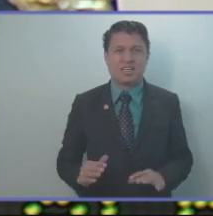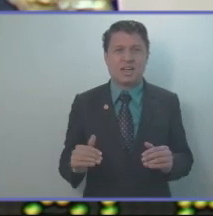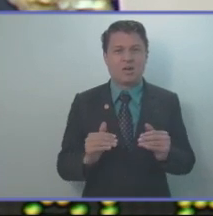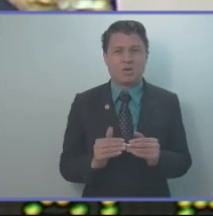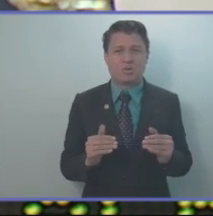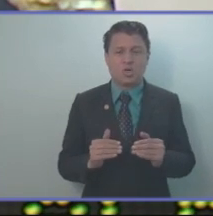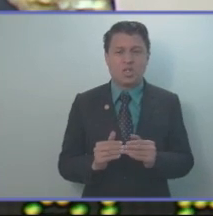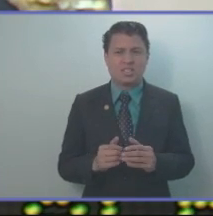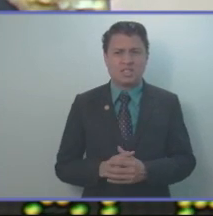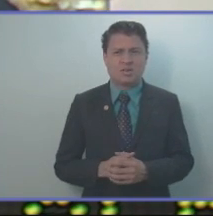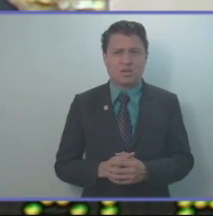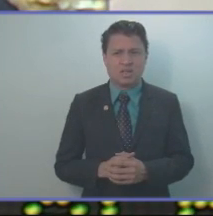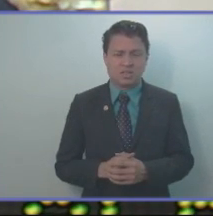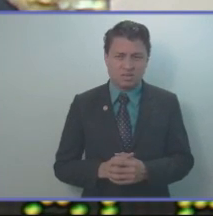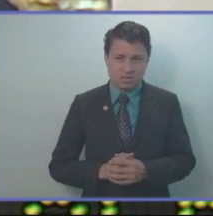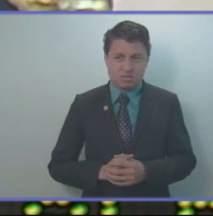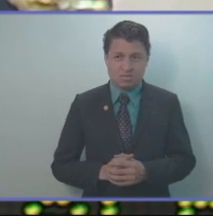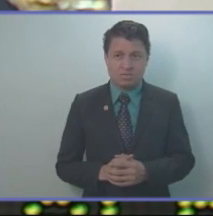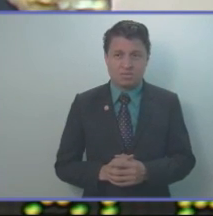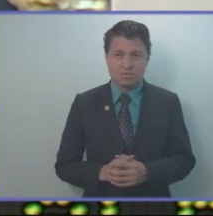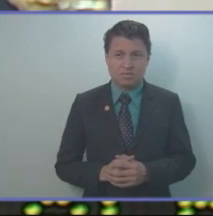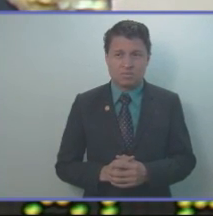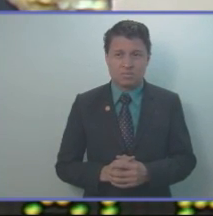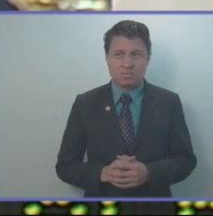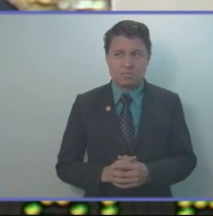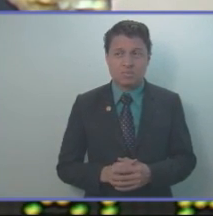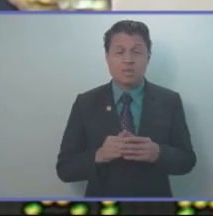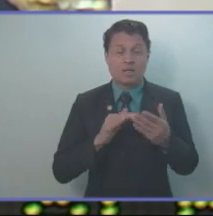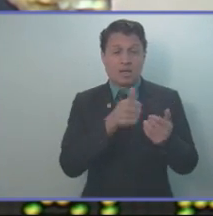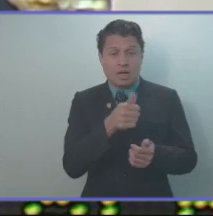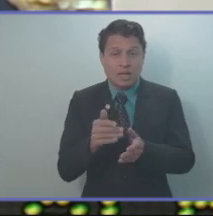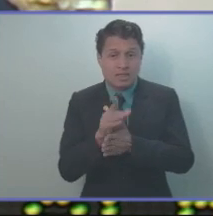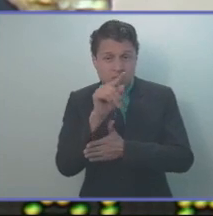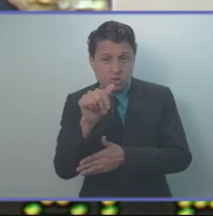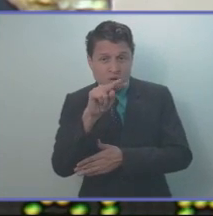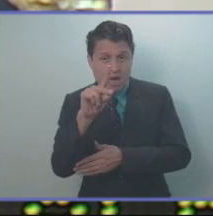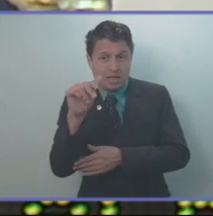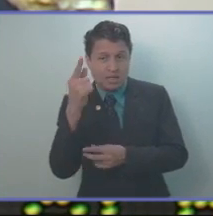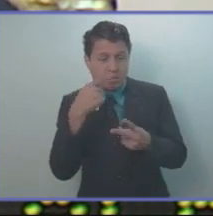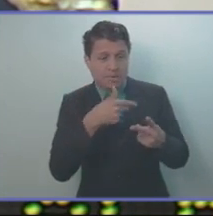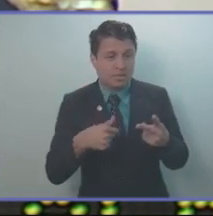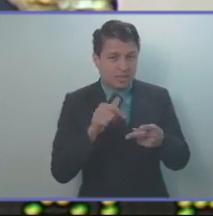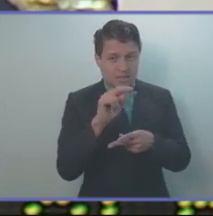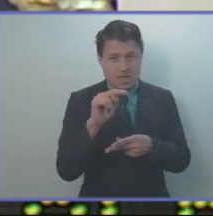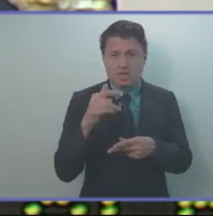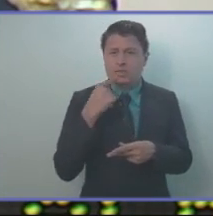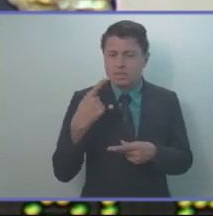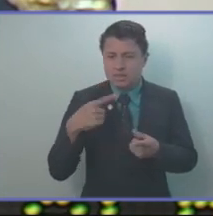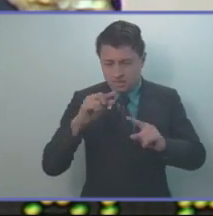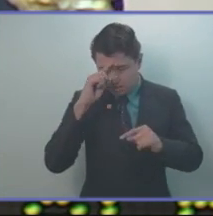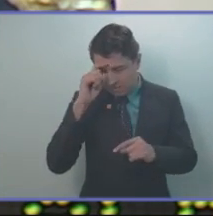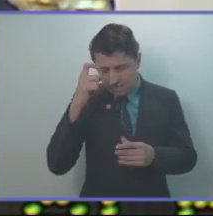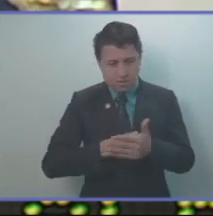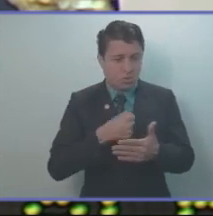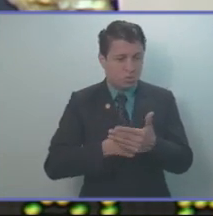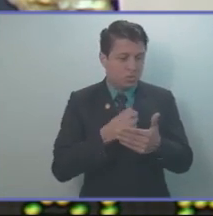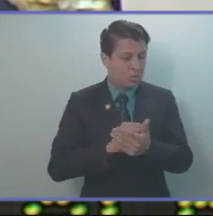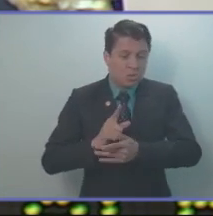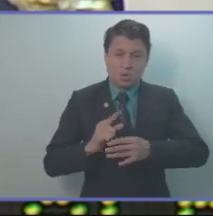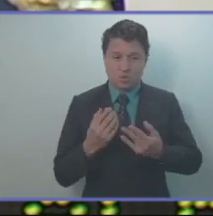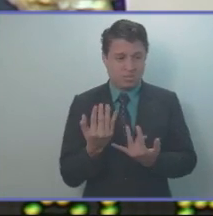y nuestro apoyo también a la institución de ANDA y al presidente de ANDA, que ha estado haciendo esto sin